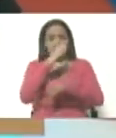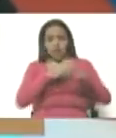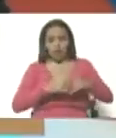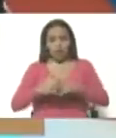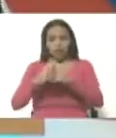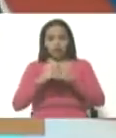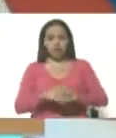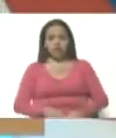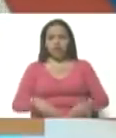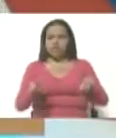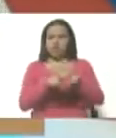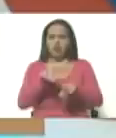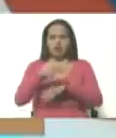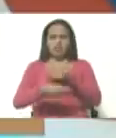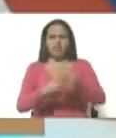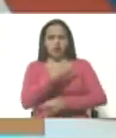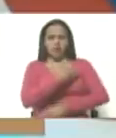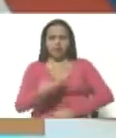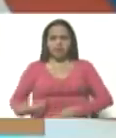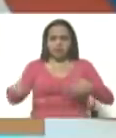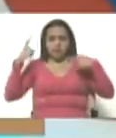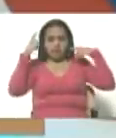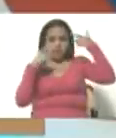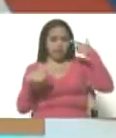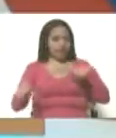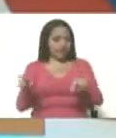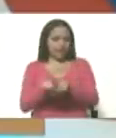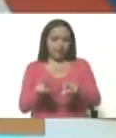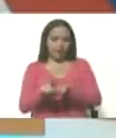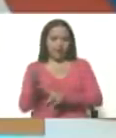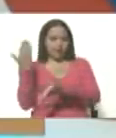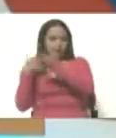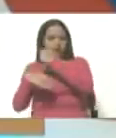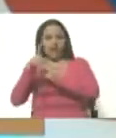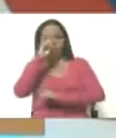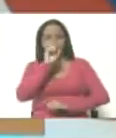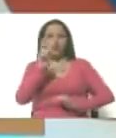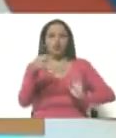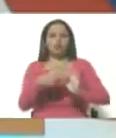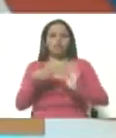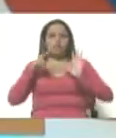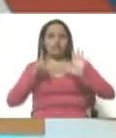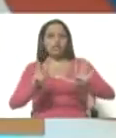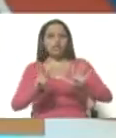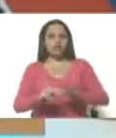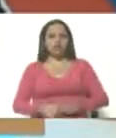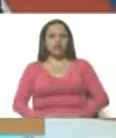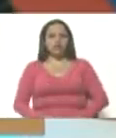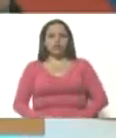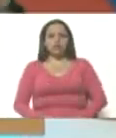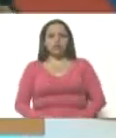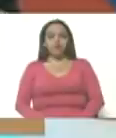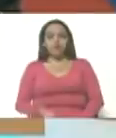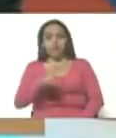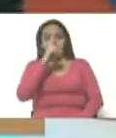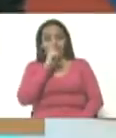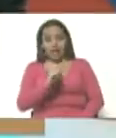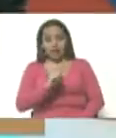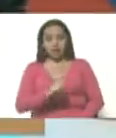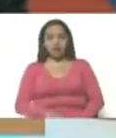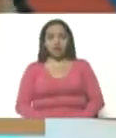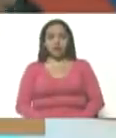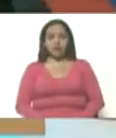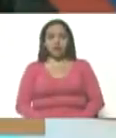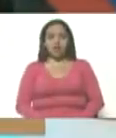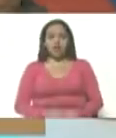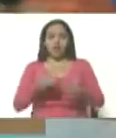se lo aplicaron al comandante supremo Hugo Chávez en el año 2007. Lo único que los resultados han